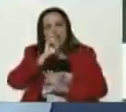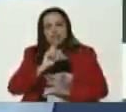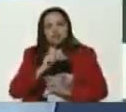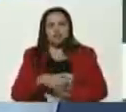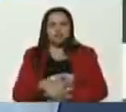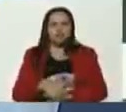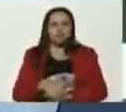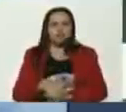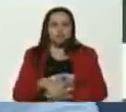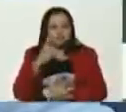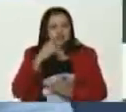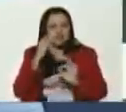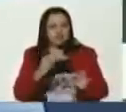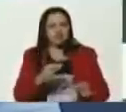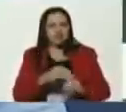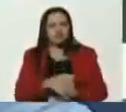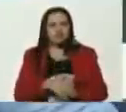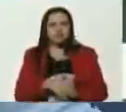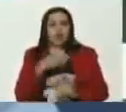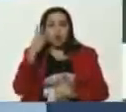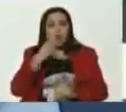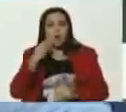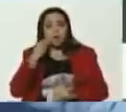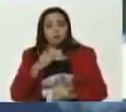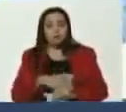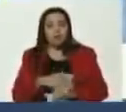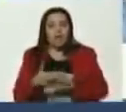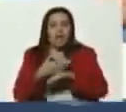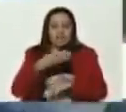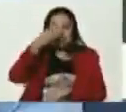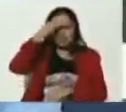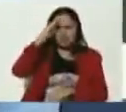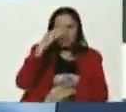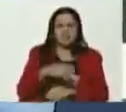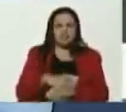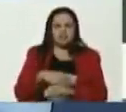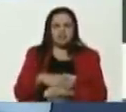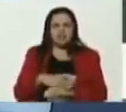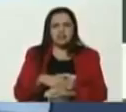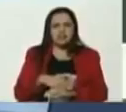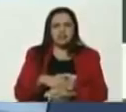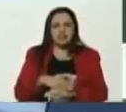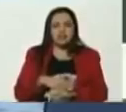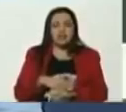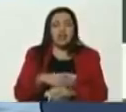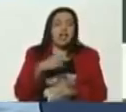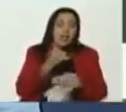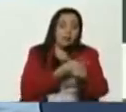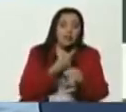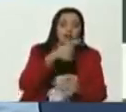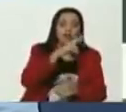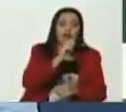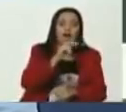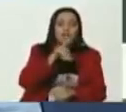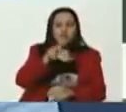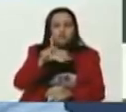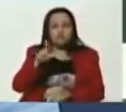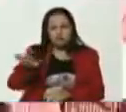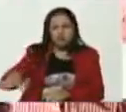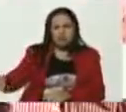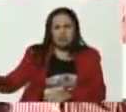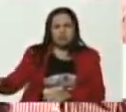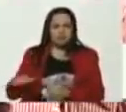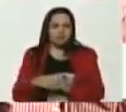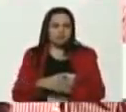37 años, sí, correcto. Unos muchachos. Fidel era un muchacho. Raúl era un niño casi. ¿Sabes? Para